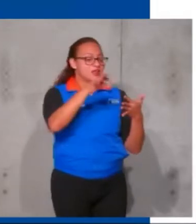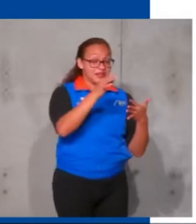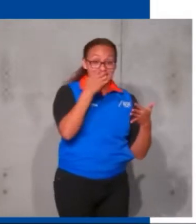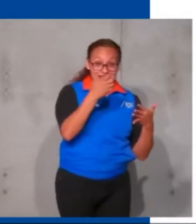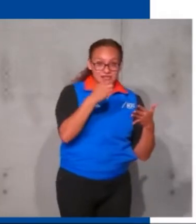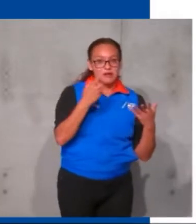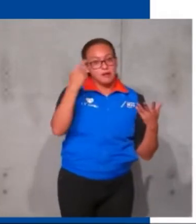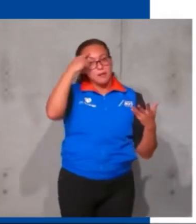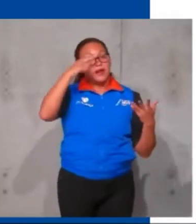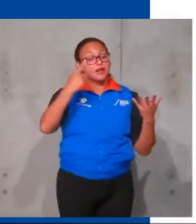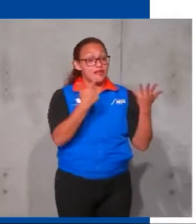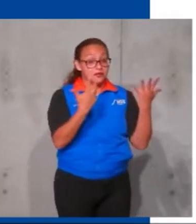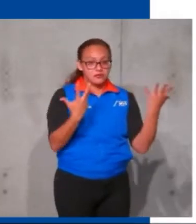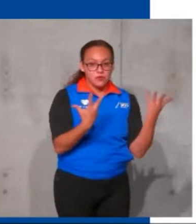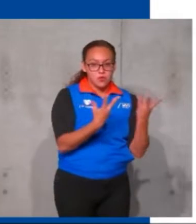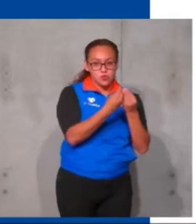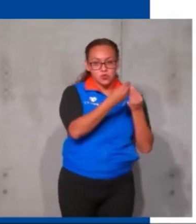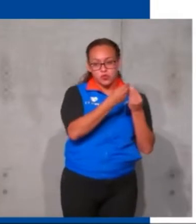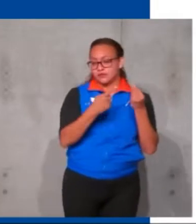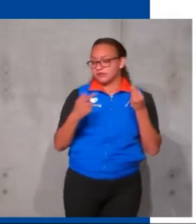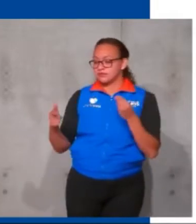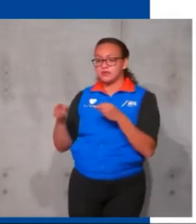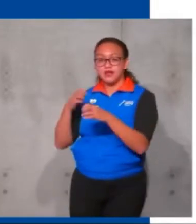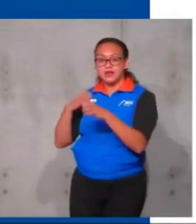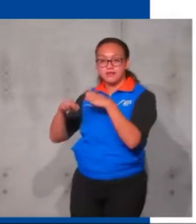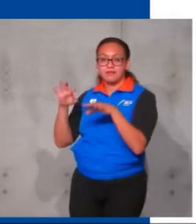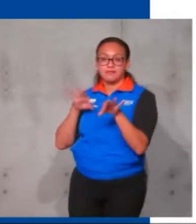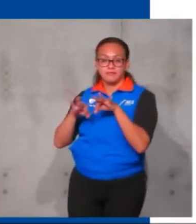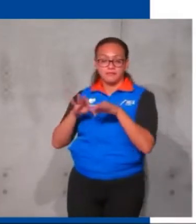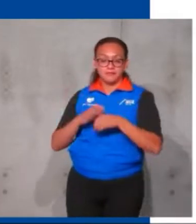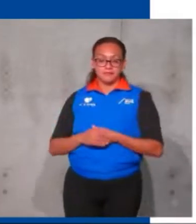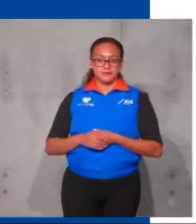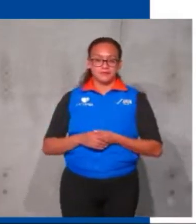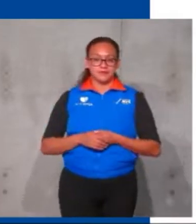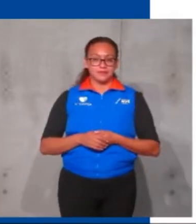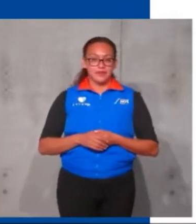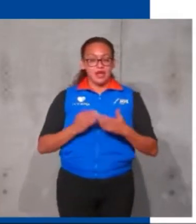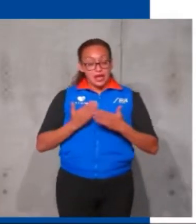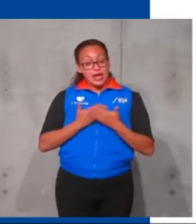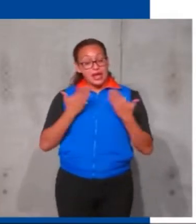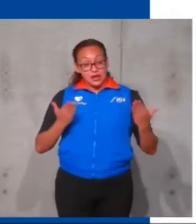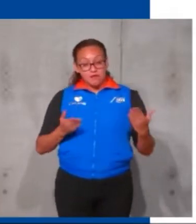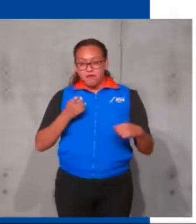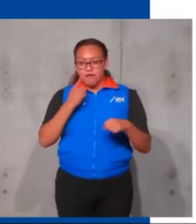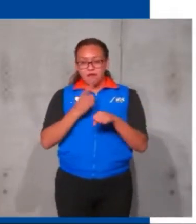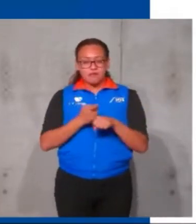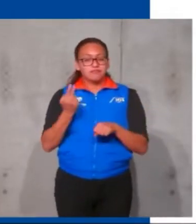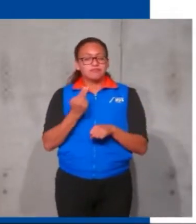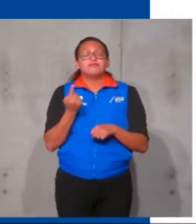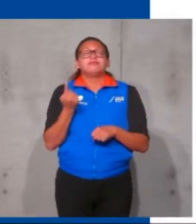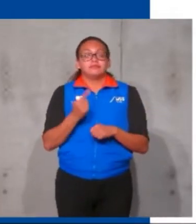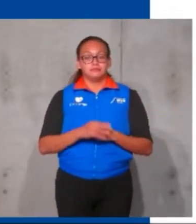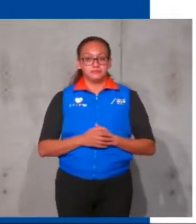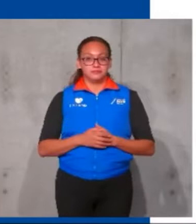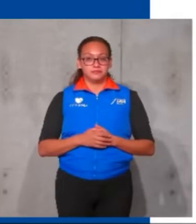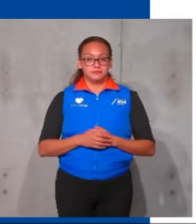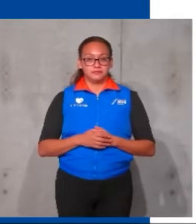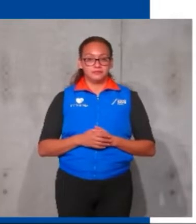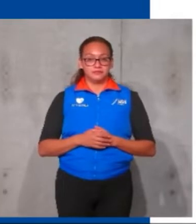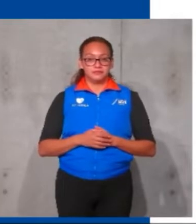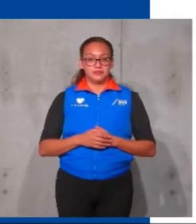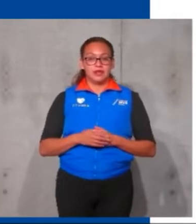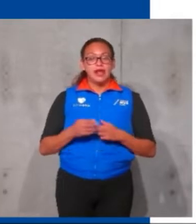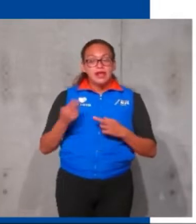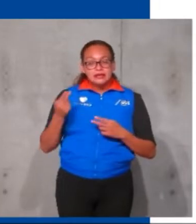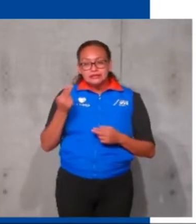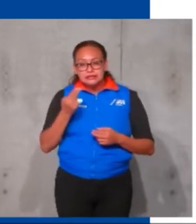algunos ejemplos, o les voy a explicar algunas fuentes de información que podemos considerar. Lo primero que tendríamos que hacer es hacer